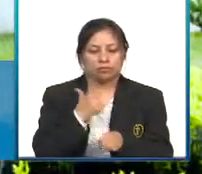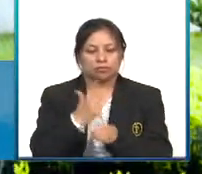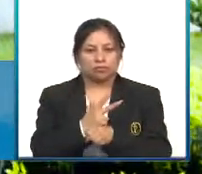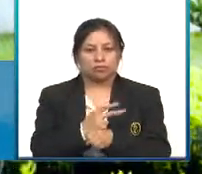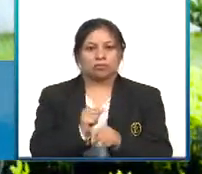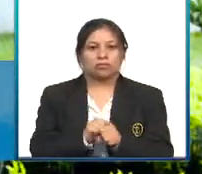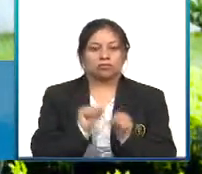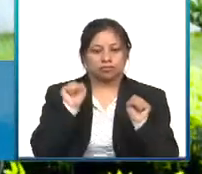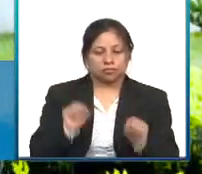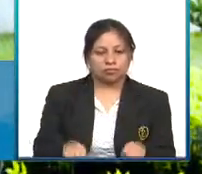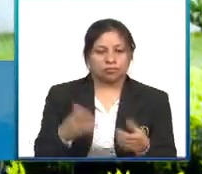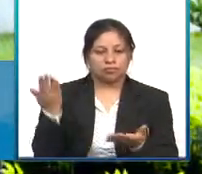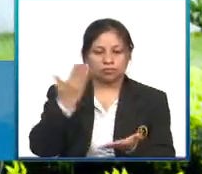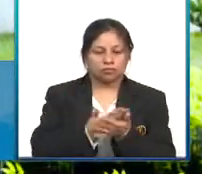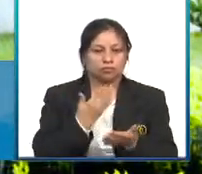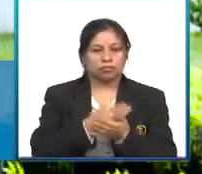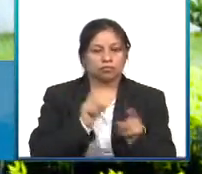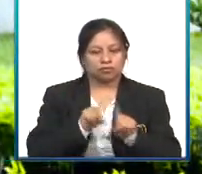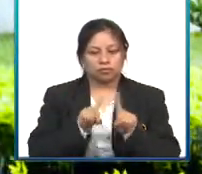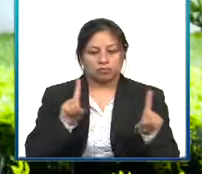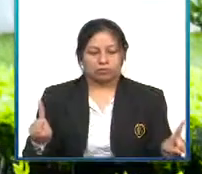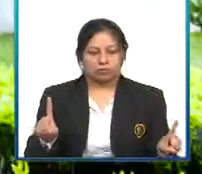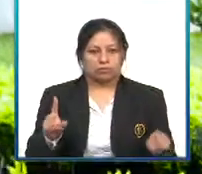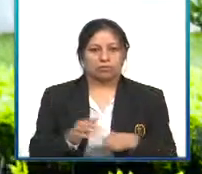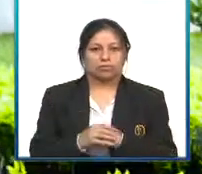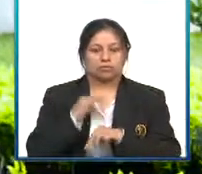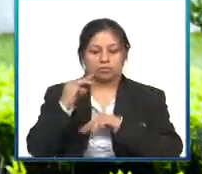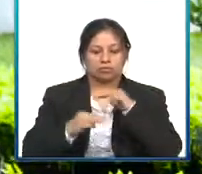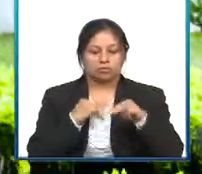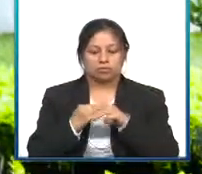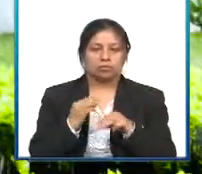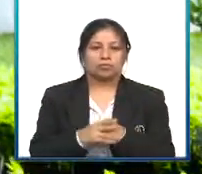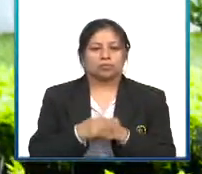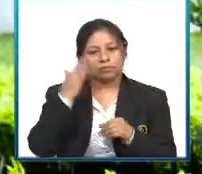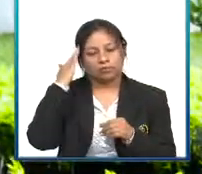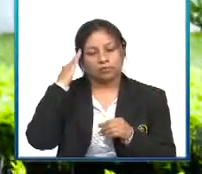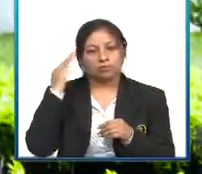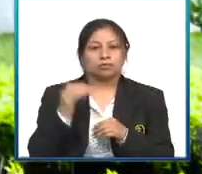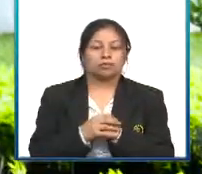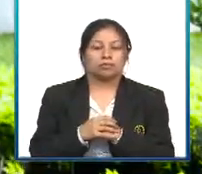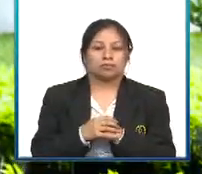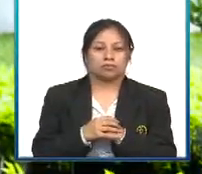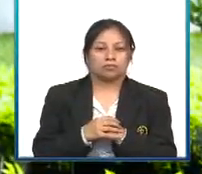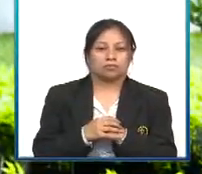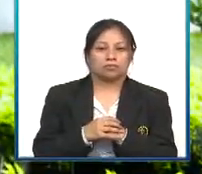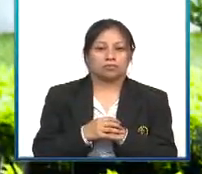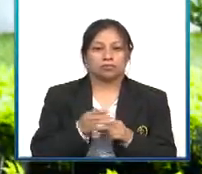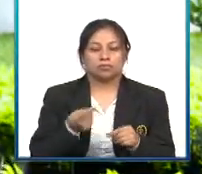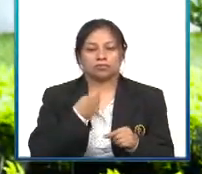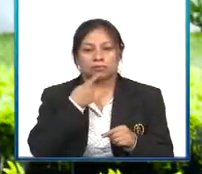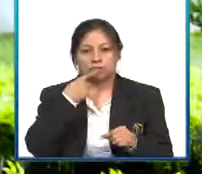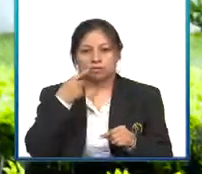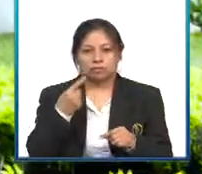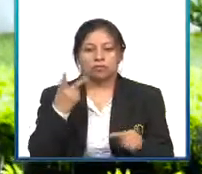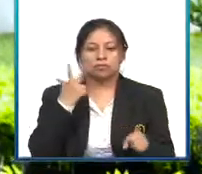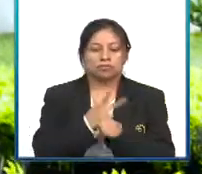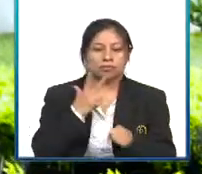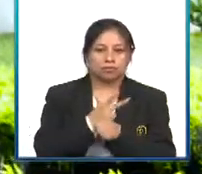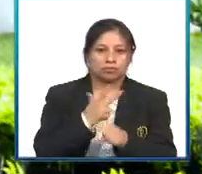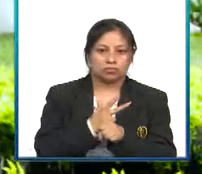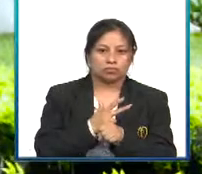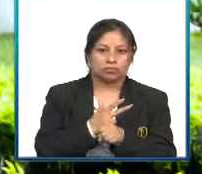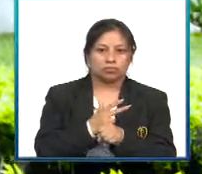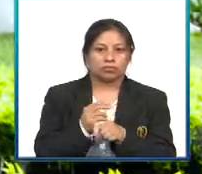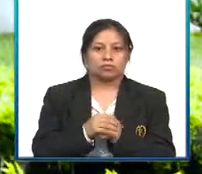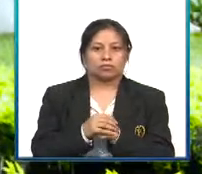Guatemala pues puedan traer turismo de diferentes partes del mundo. Sabemos que hay líneas aéreas interesadas en venir a Guatemala, como